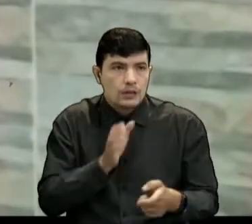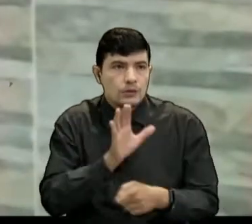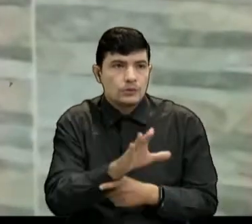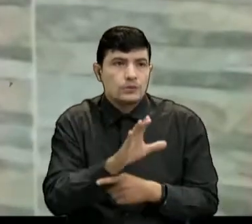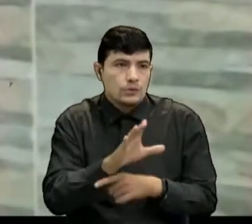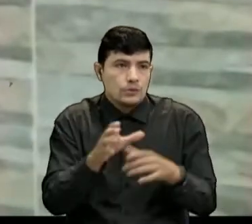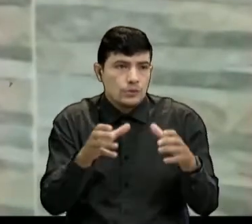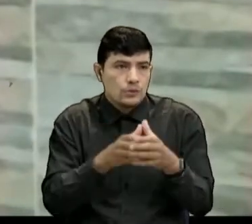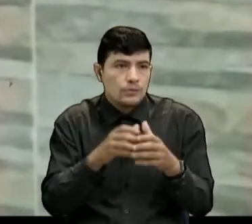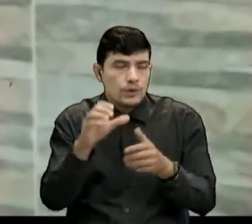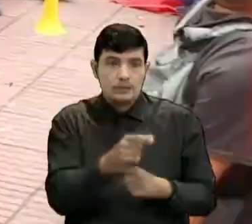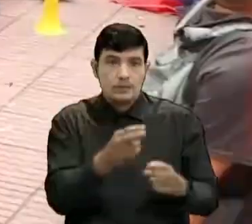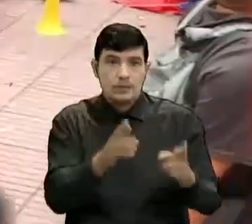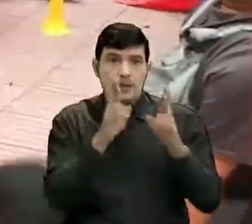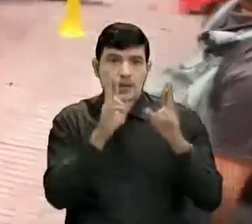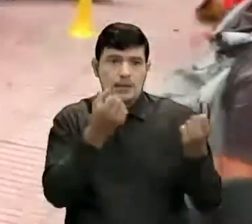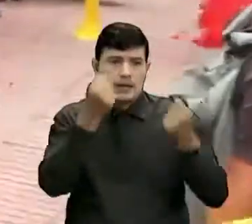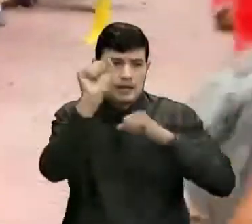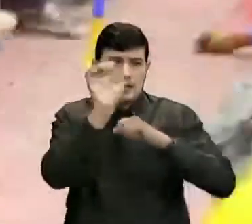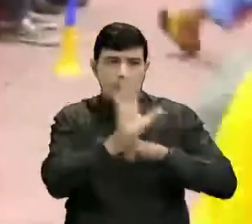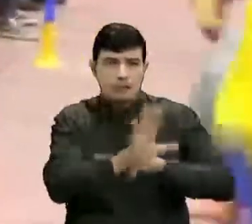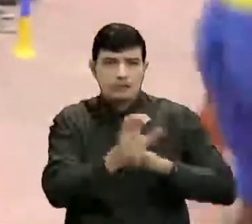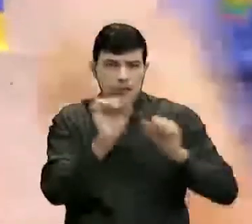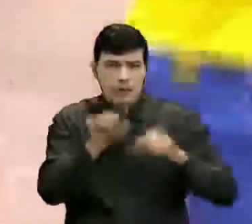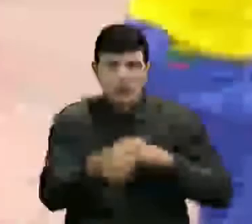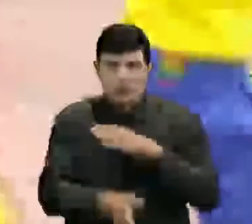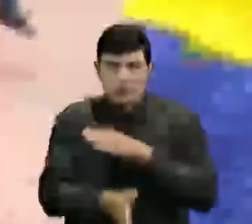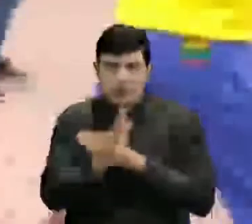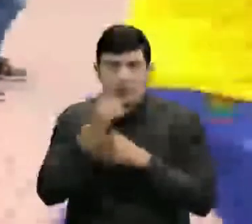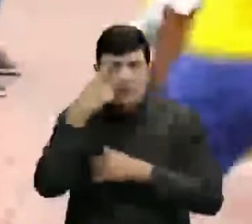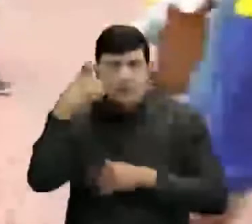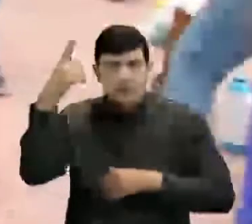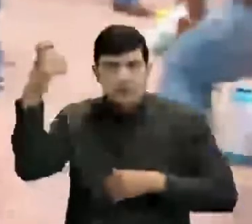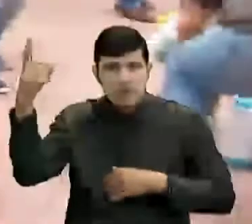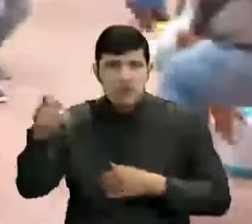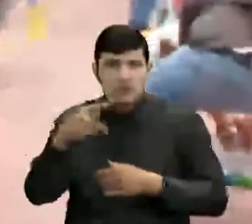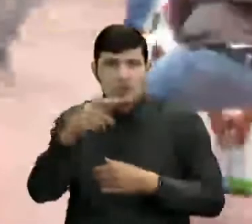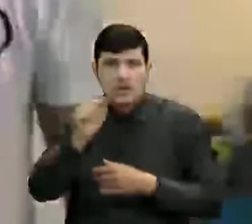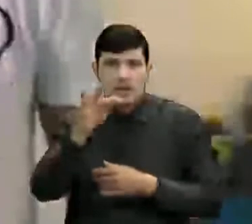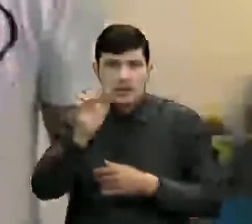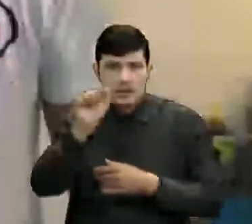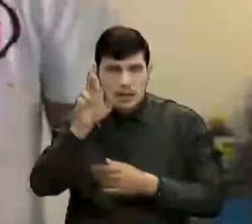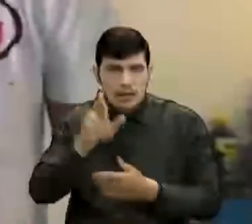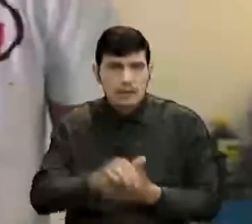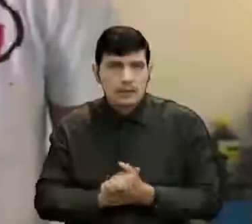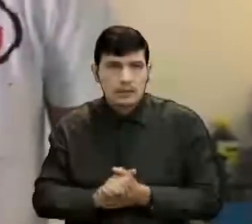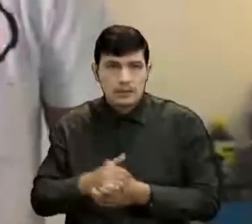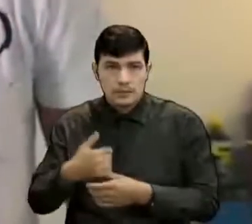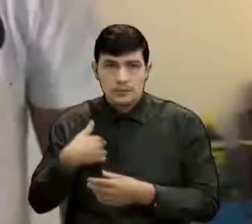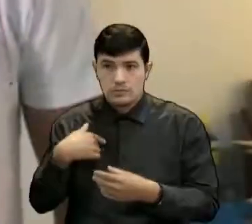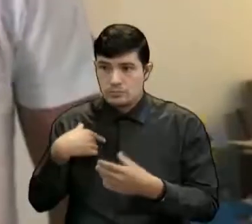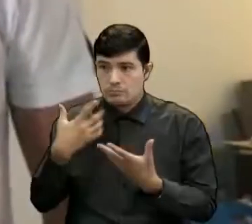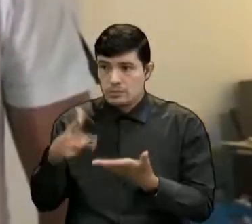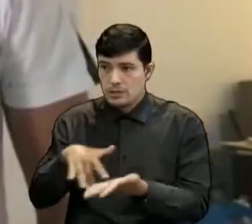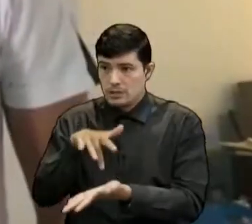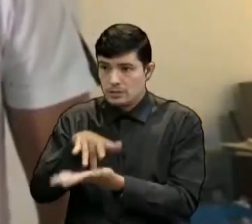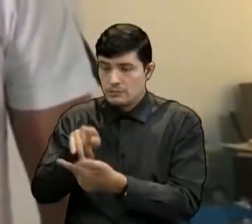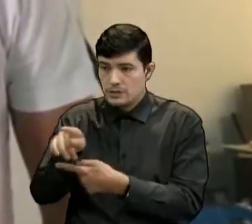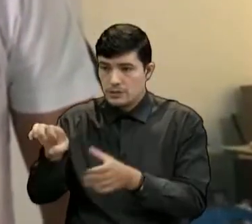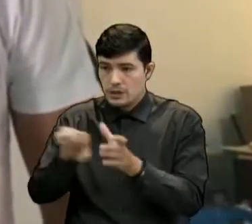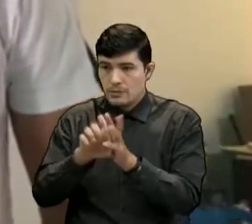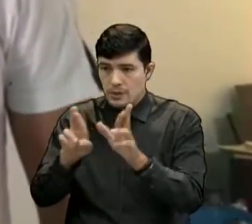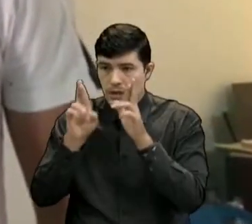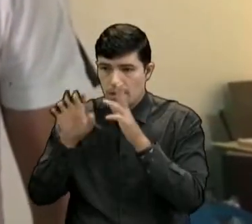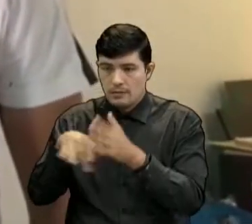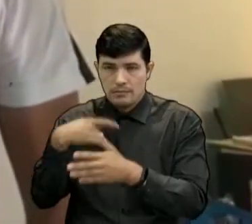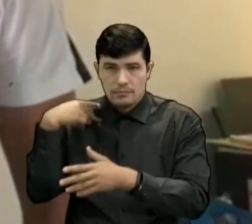que hoy estamos apoyando. Una victoria para seguir soñando con Qatar. Yo viví en el equipo y espero que siga igual. Y como dice